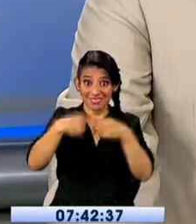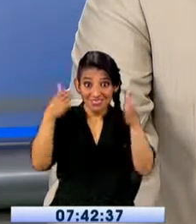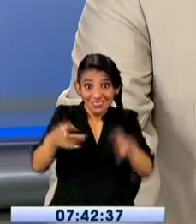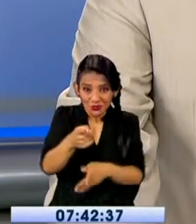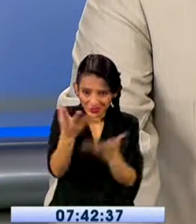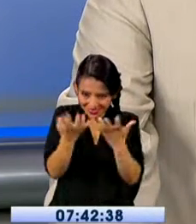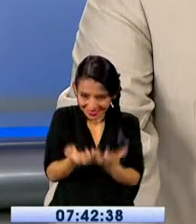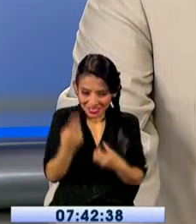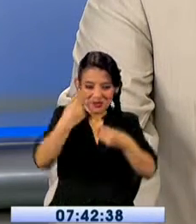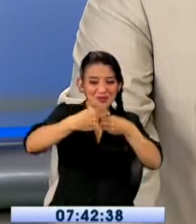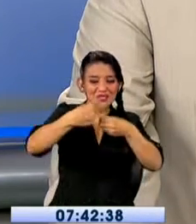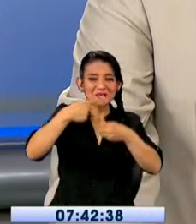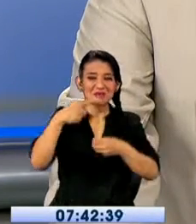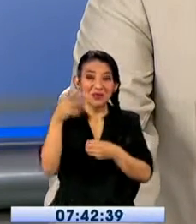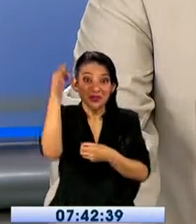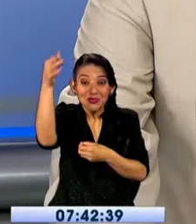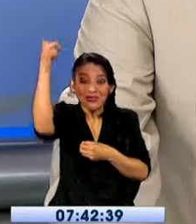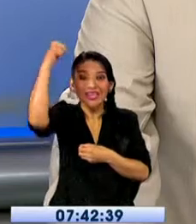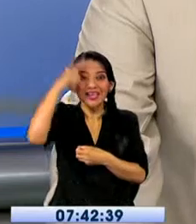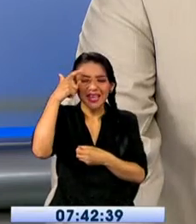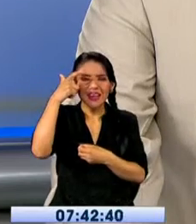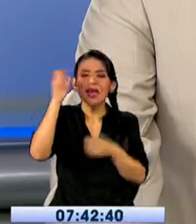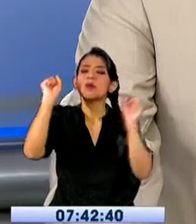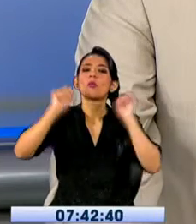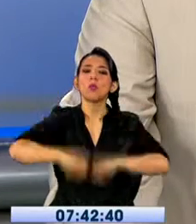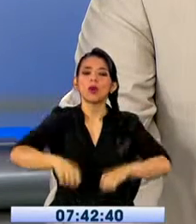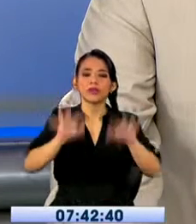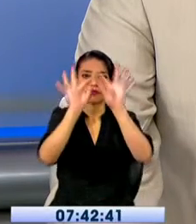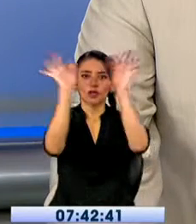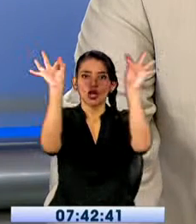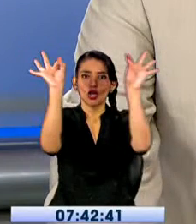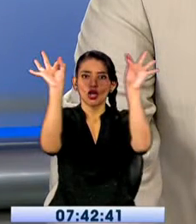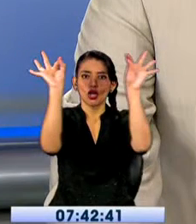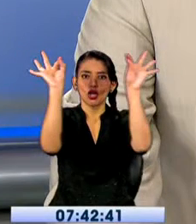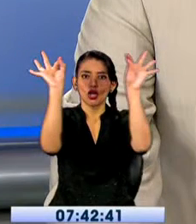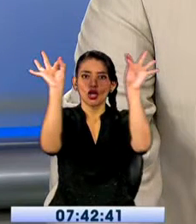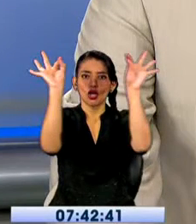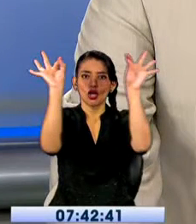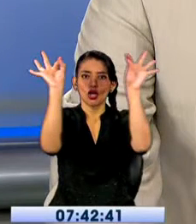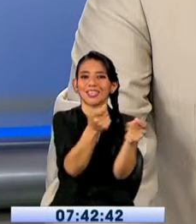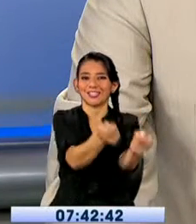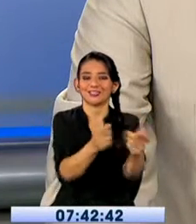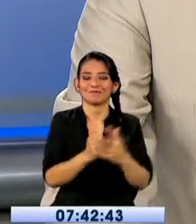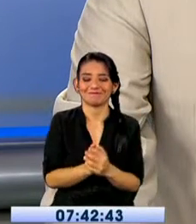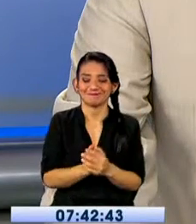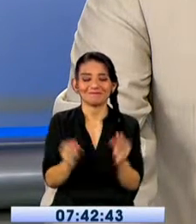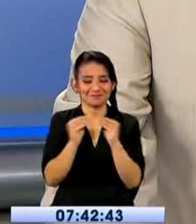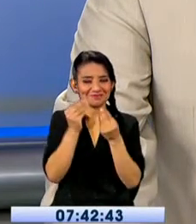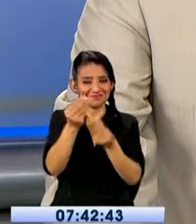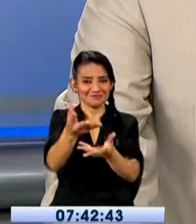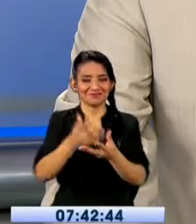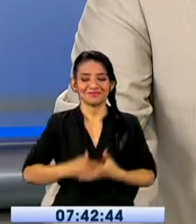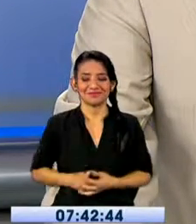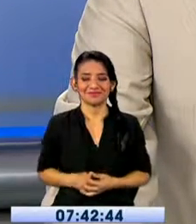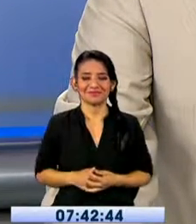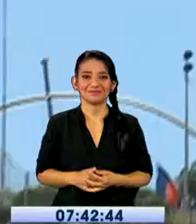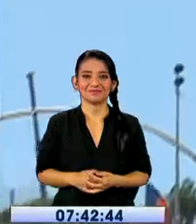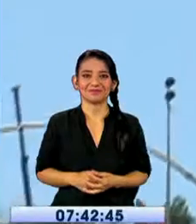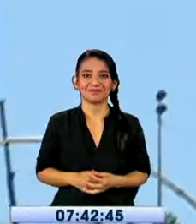para convertirse en la próxima soberana de la capital deberán llenar un formulario y presentar un proyecto. Conozcamos los detalles en la próxima